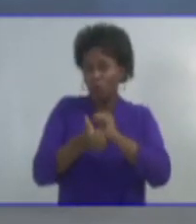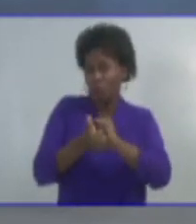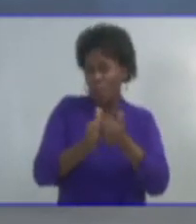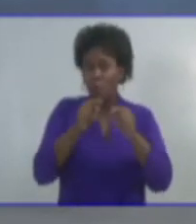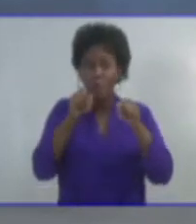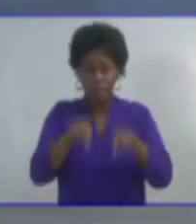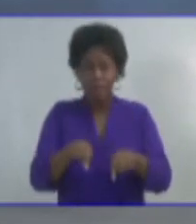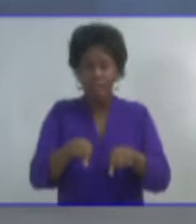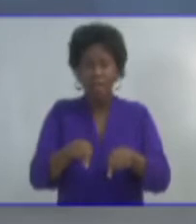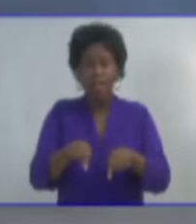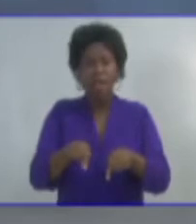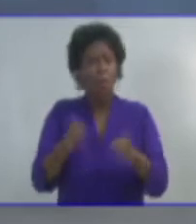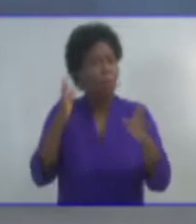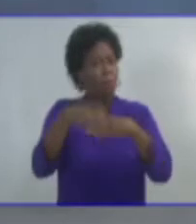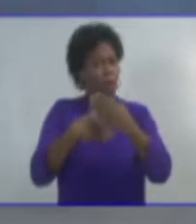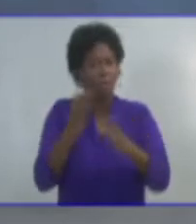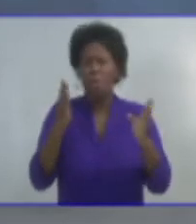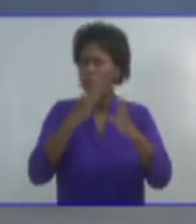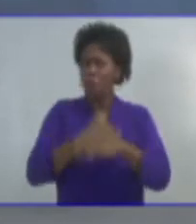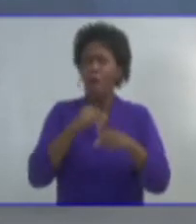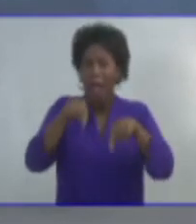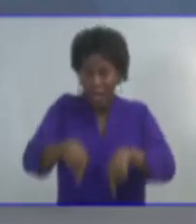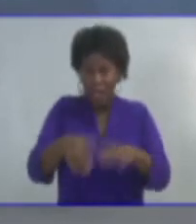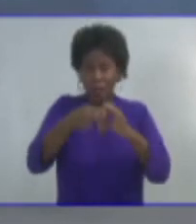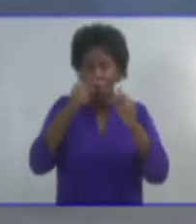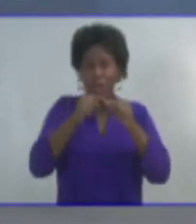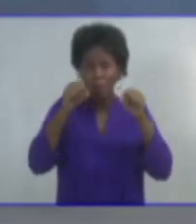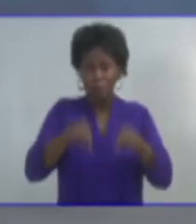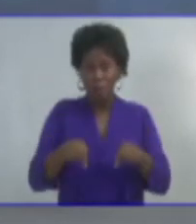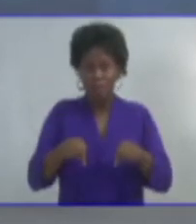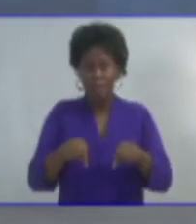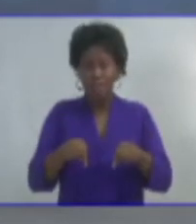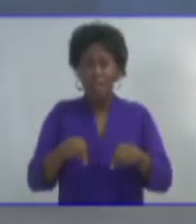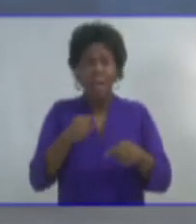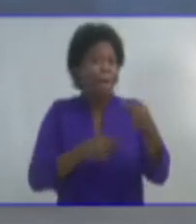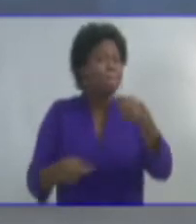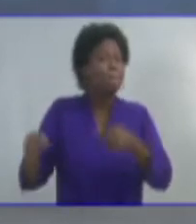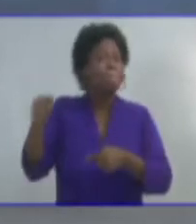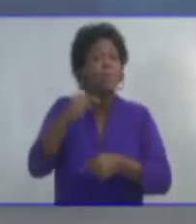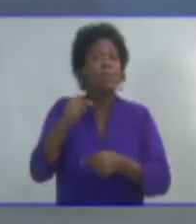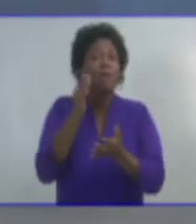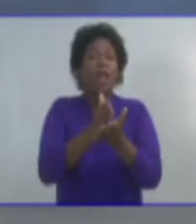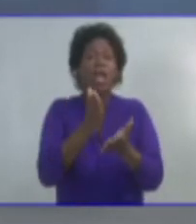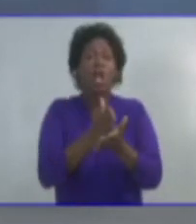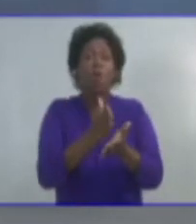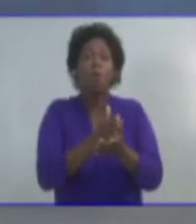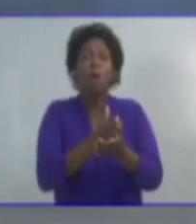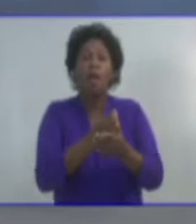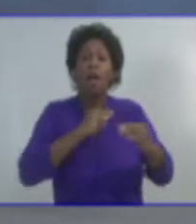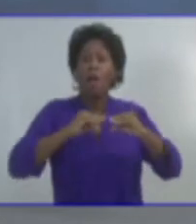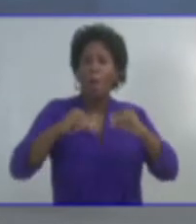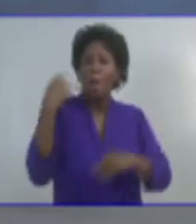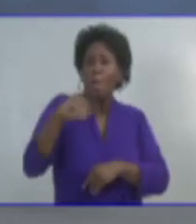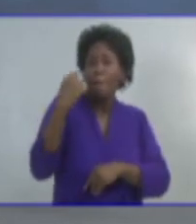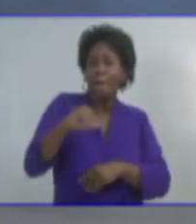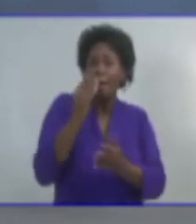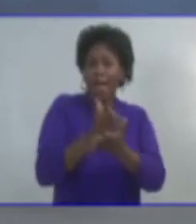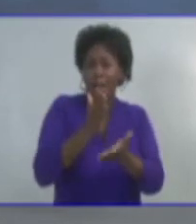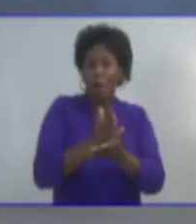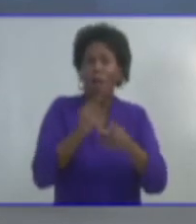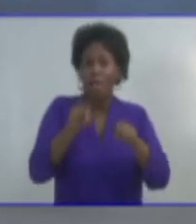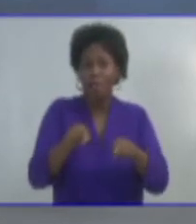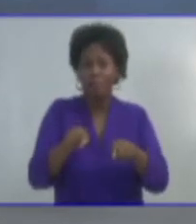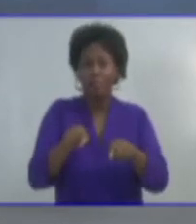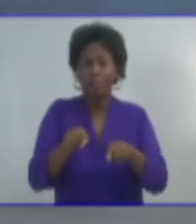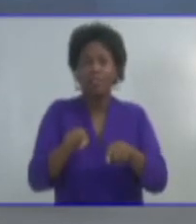no hubo excepción. Aquí en la provincia de Guantánamo, particularmente en la Escuela de Iniciación Deportiva Rafael Freire Torres y